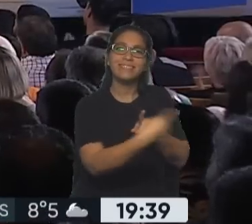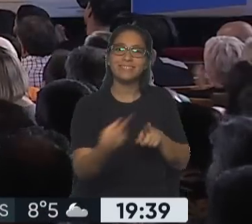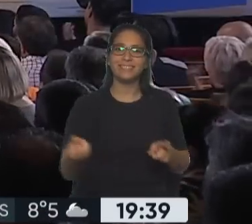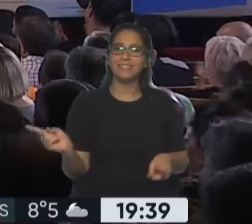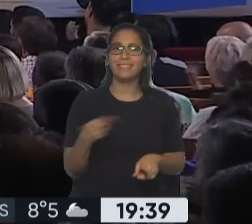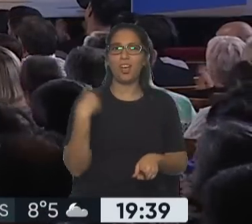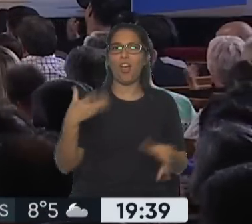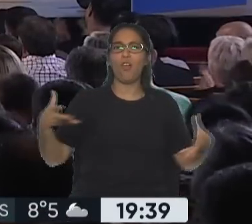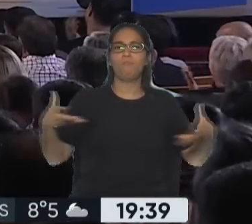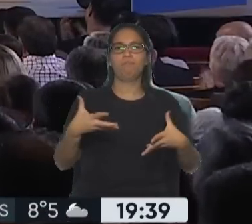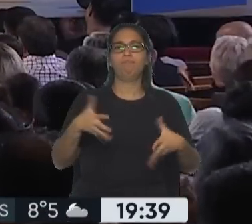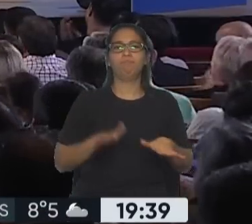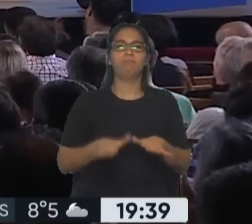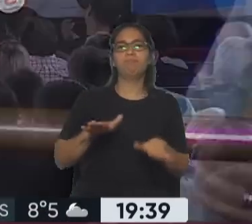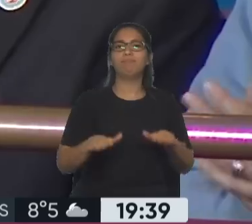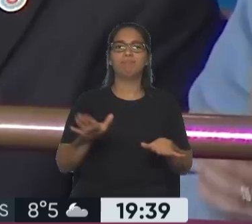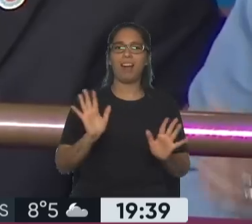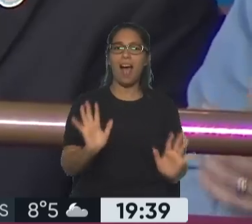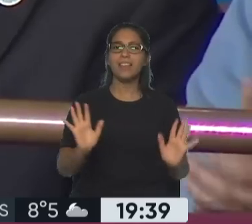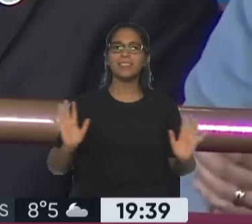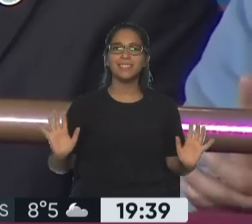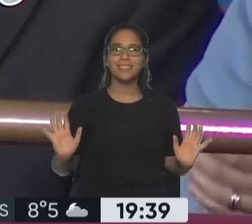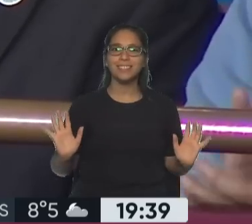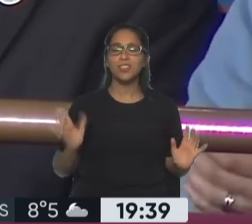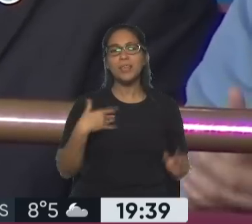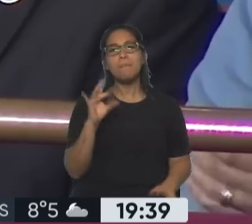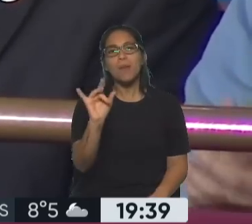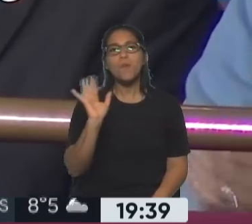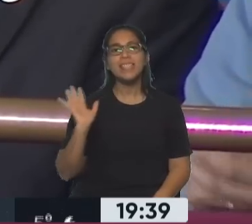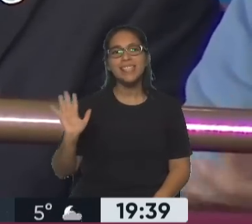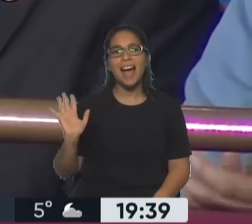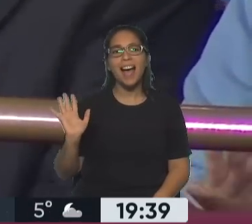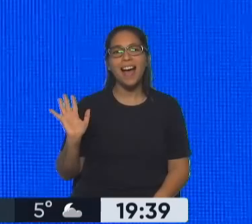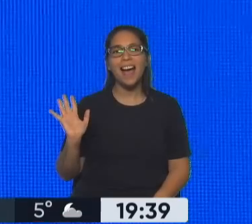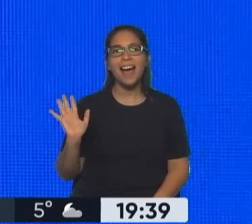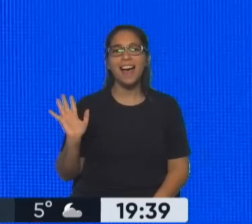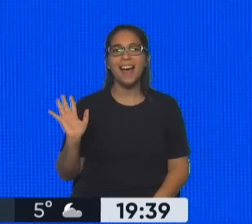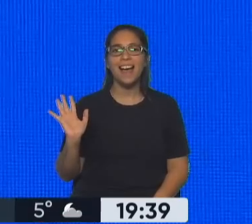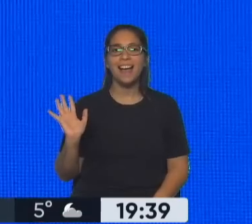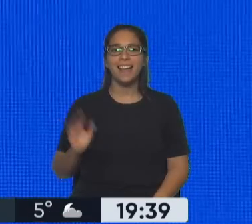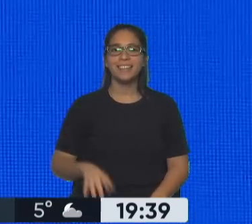muy colectivos. Entonces, me cuesta.